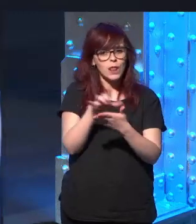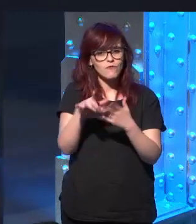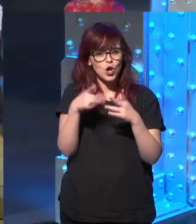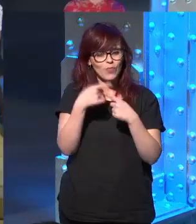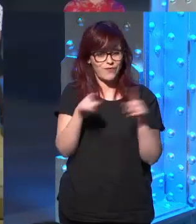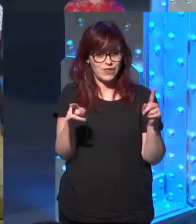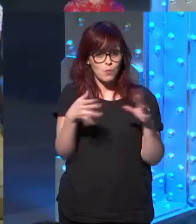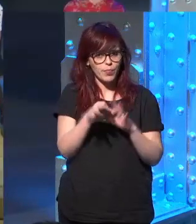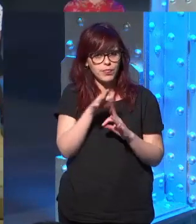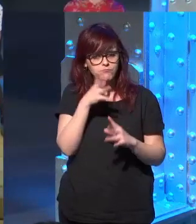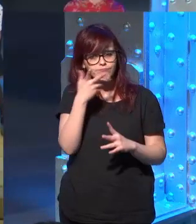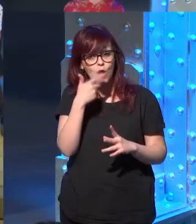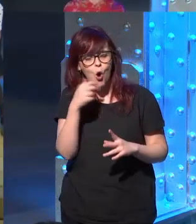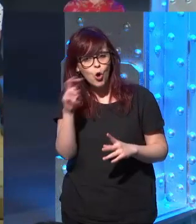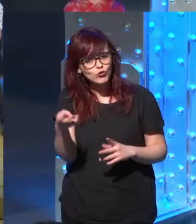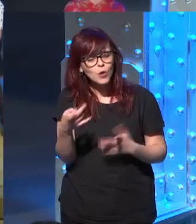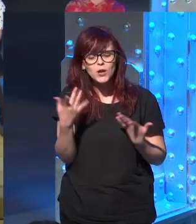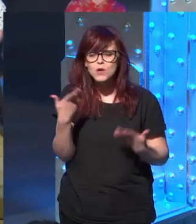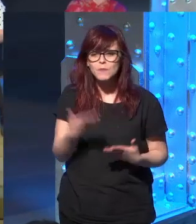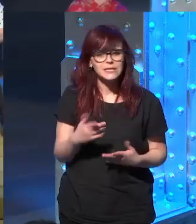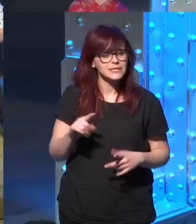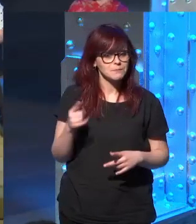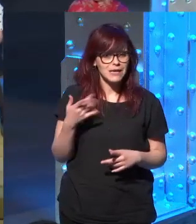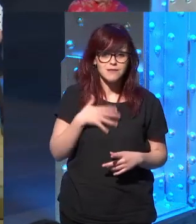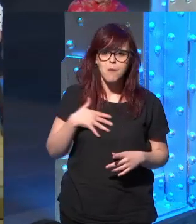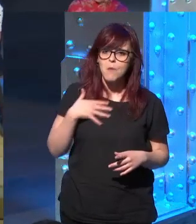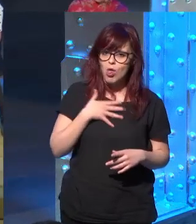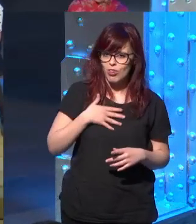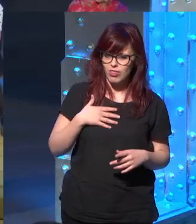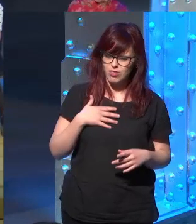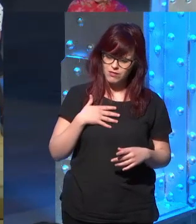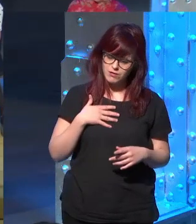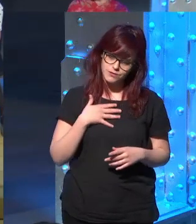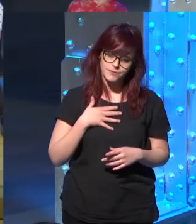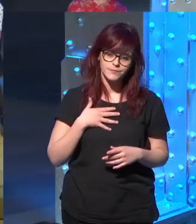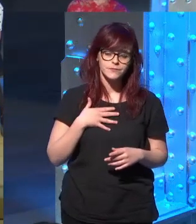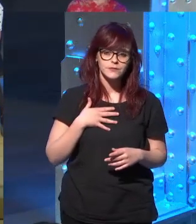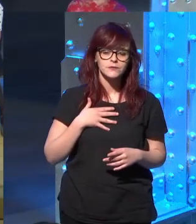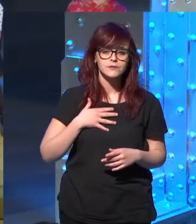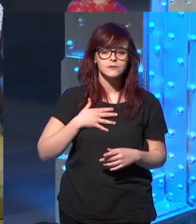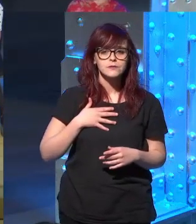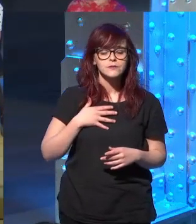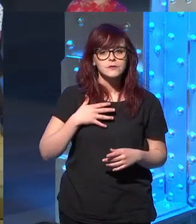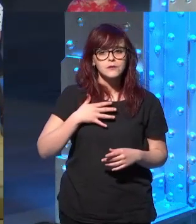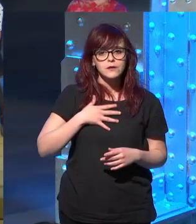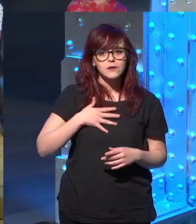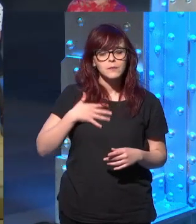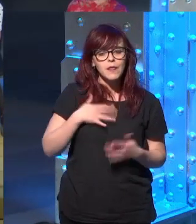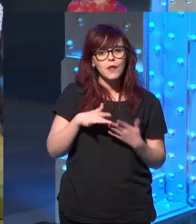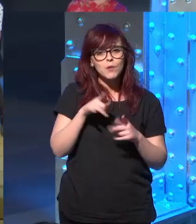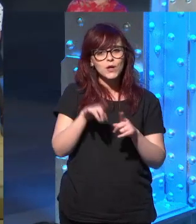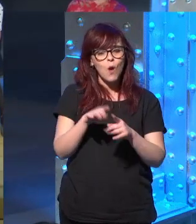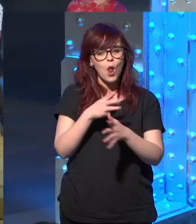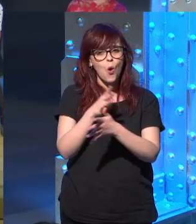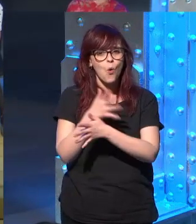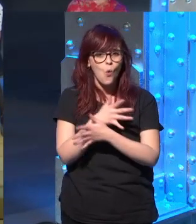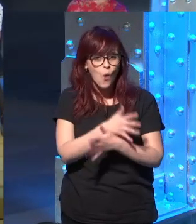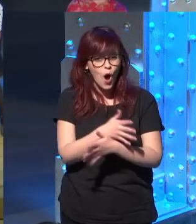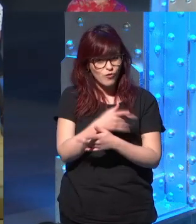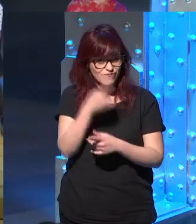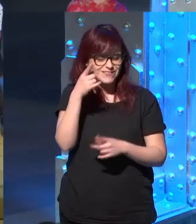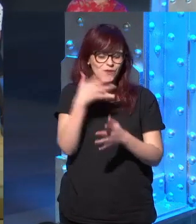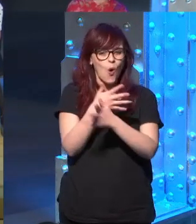caso, a mí me parece importante que sea placentero y que se entienda así, ¿no? Como desde el juego. Estaba